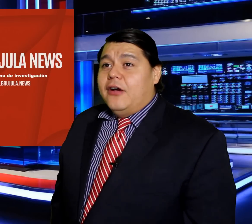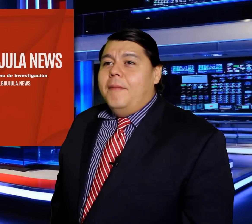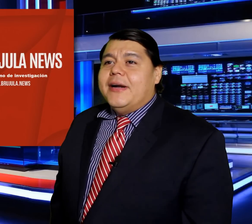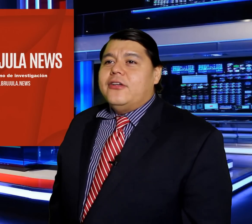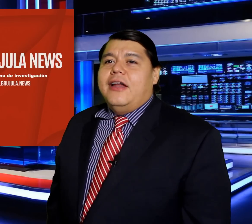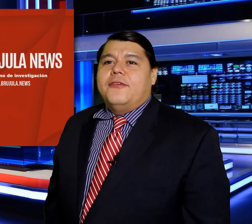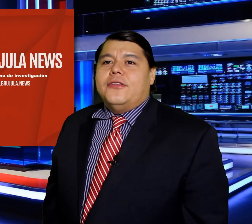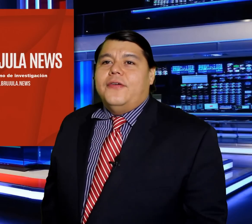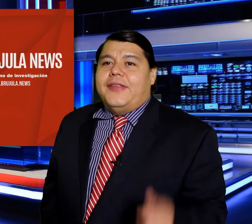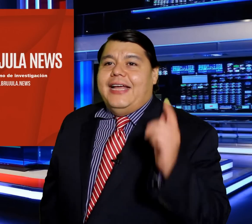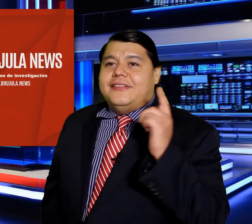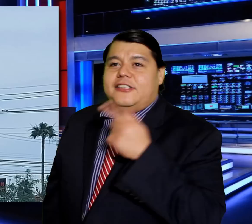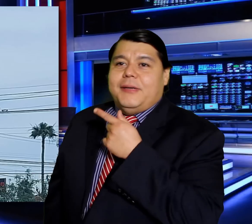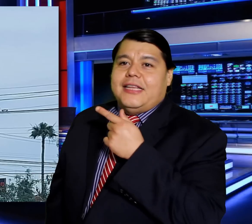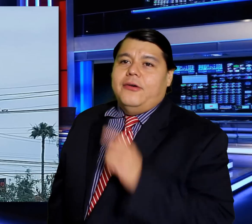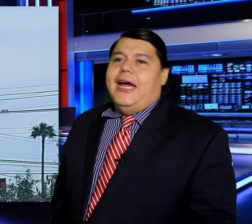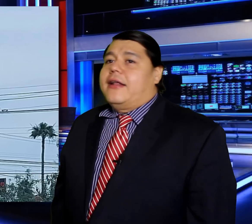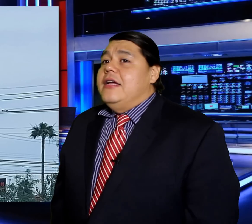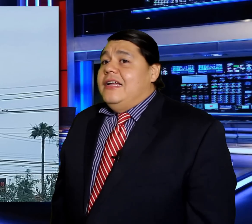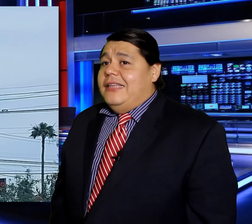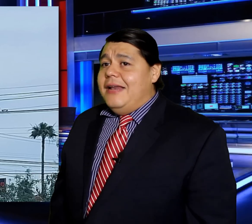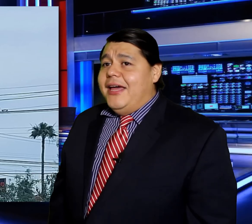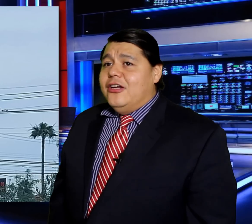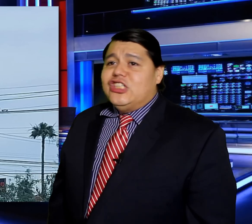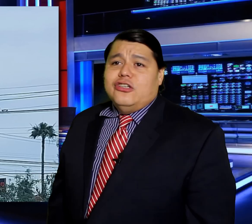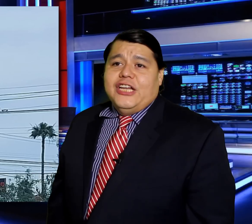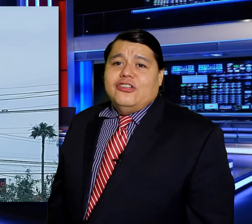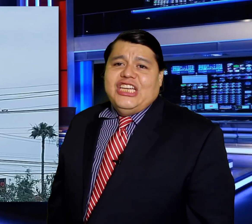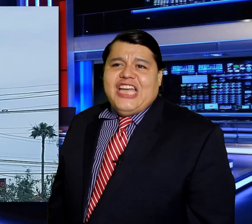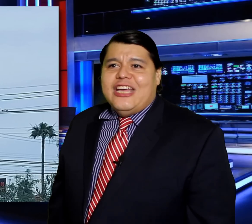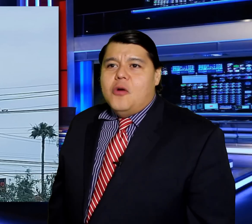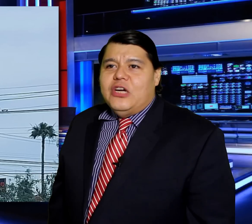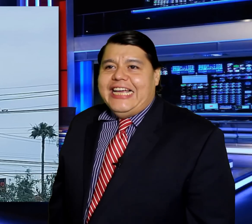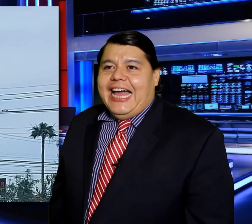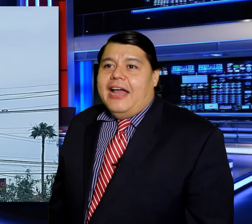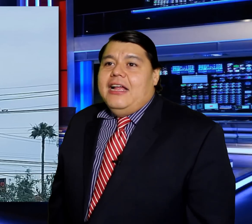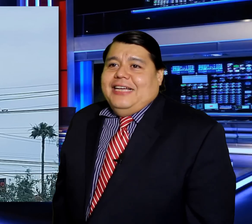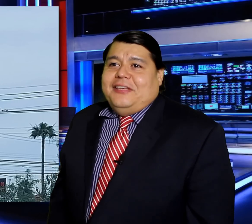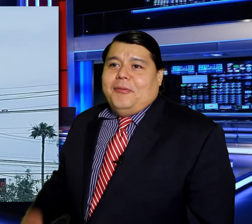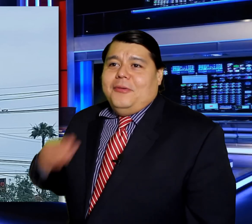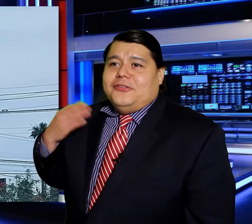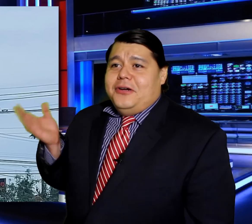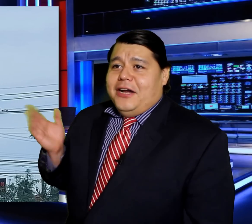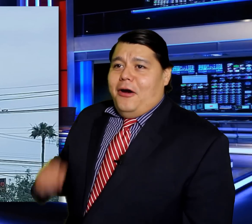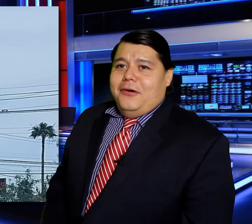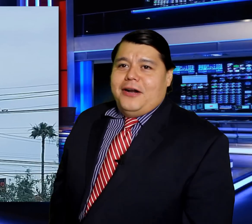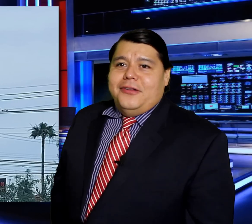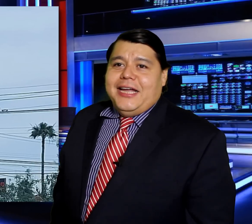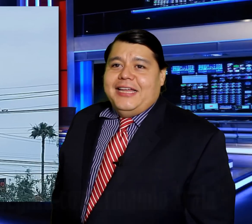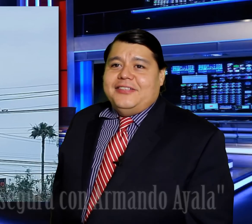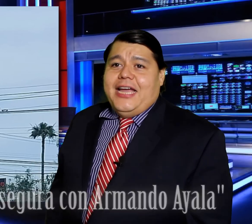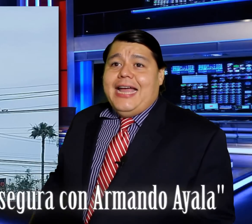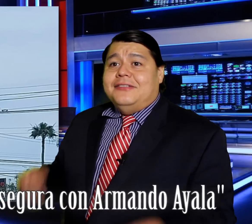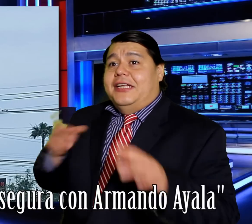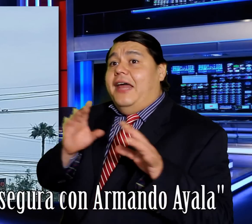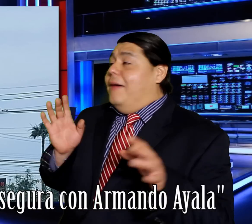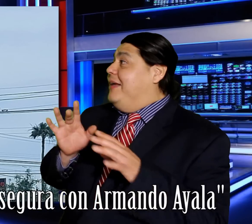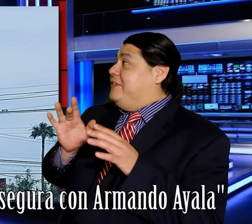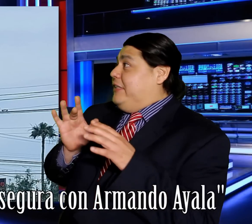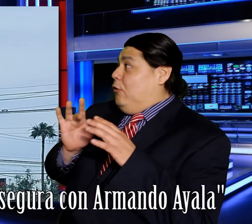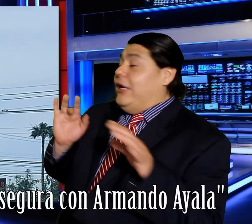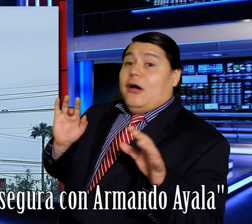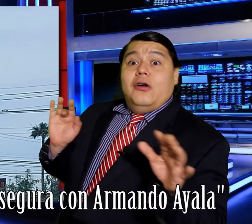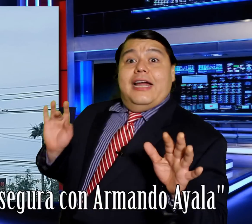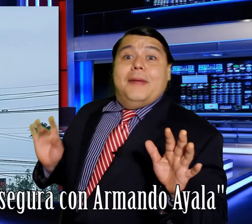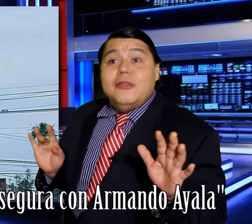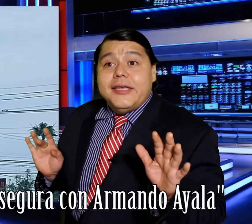Pérez Arreola compartió la foto de este espectacular. Del medio chayotero TJ Comunica, que se promociona con una nota que dice Ensenada